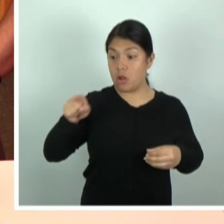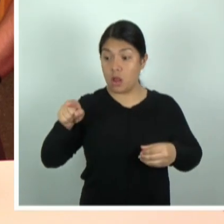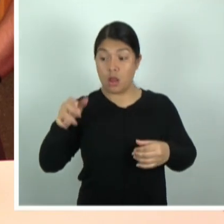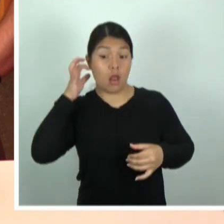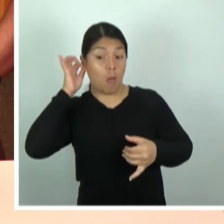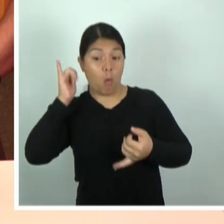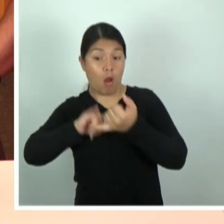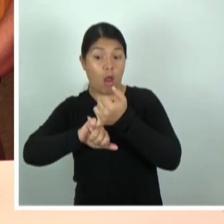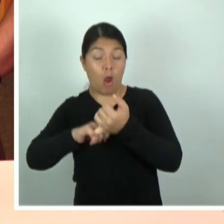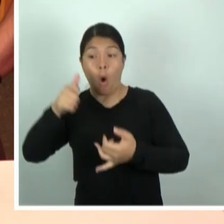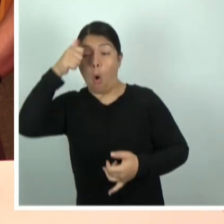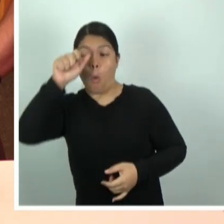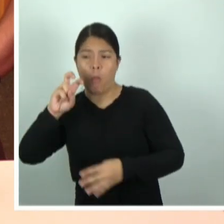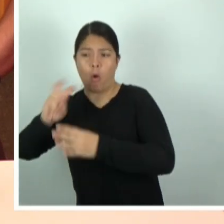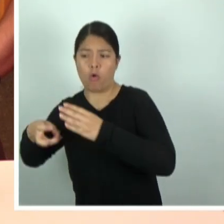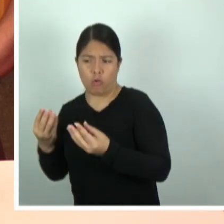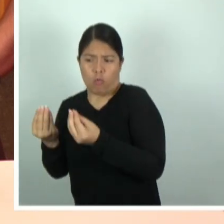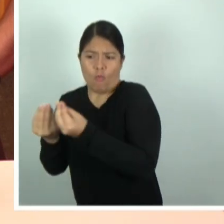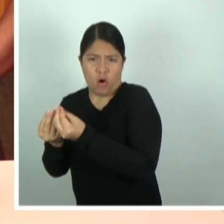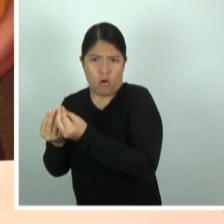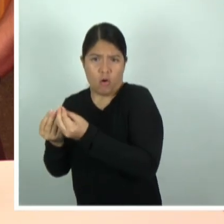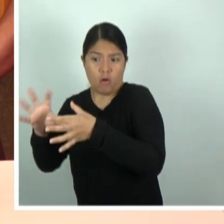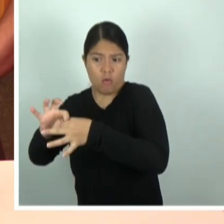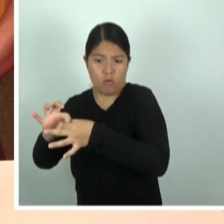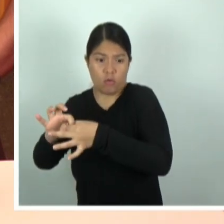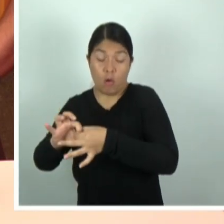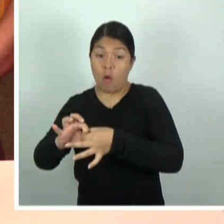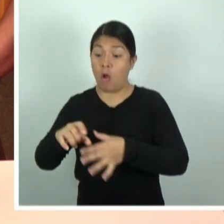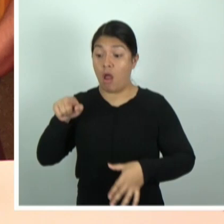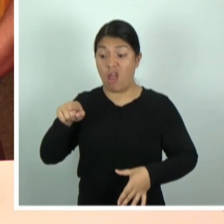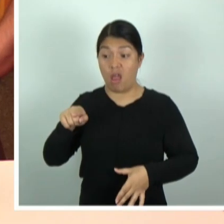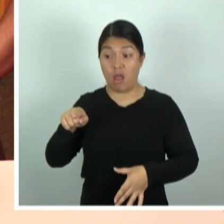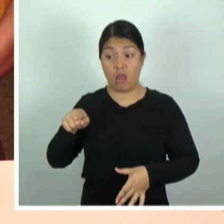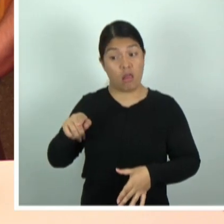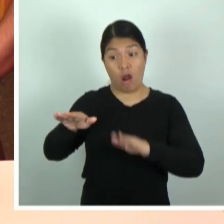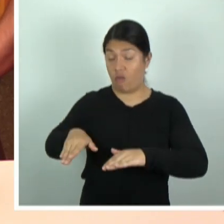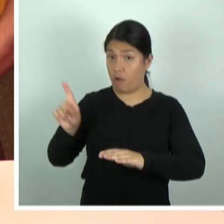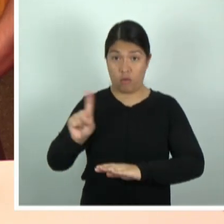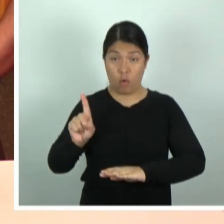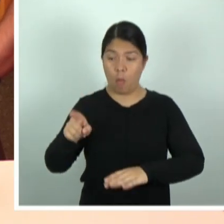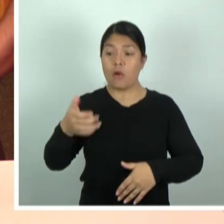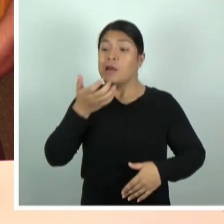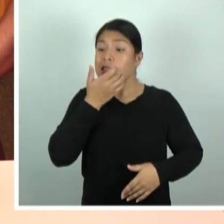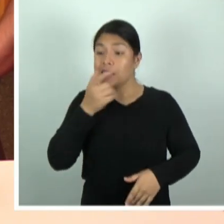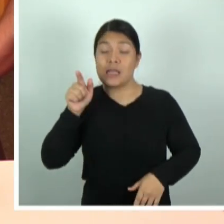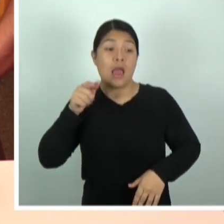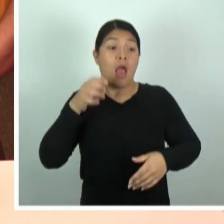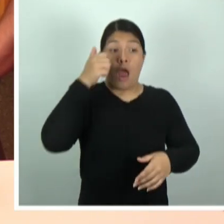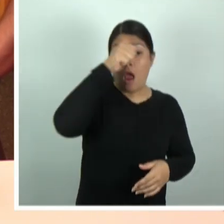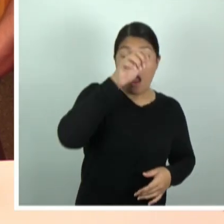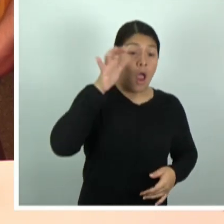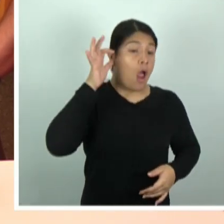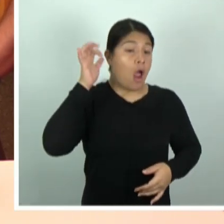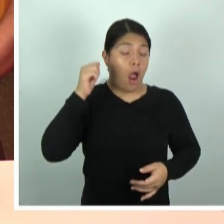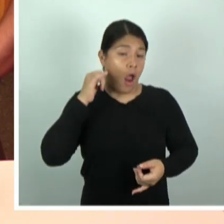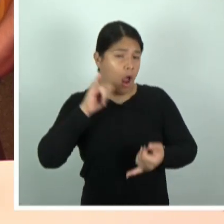adúltera. Pero, si su marido muere, ella es libre de esa ley. Esa ley que